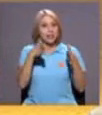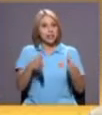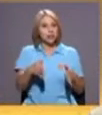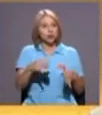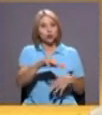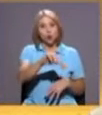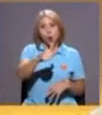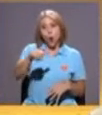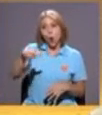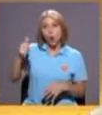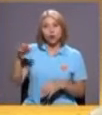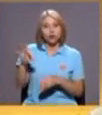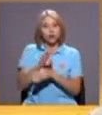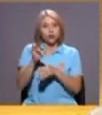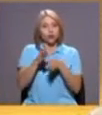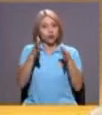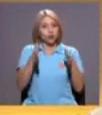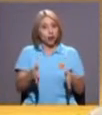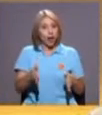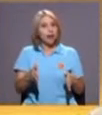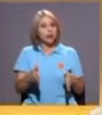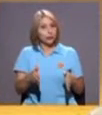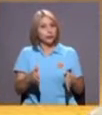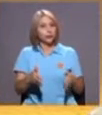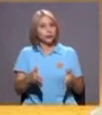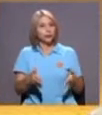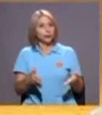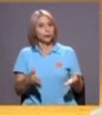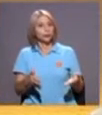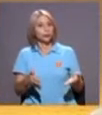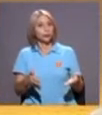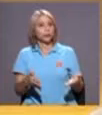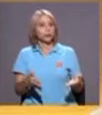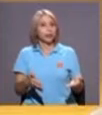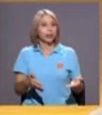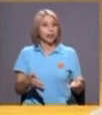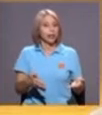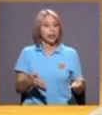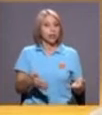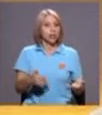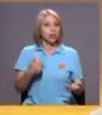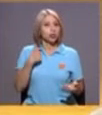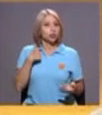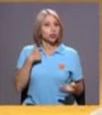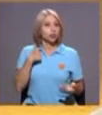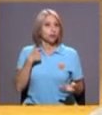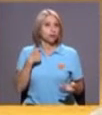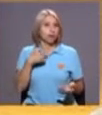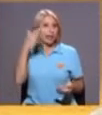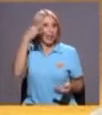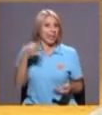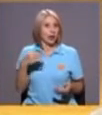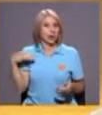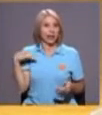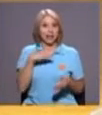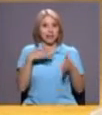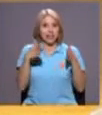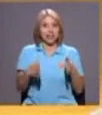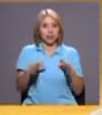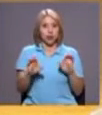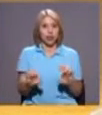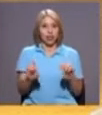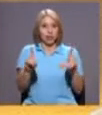funcionarios. Estábamos hablando un poco de educación. Yo creo que el señor ministro de Educación tampoco se